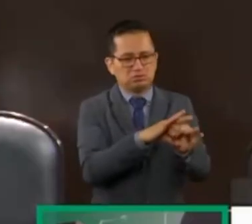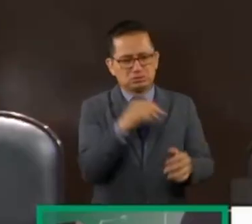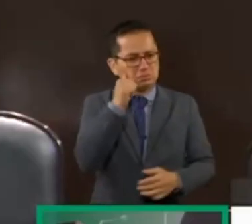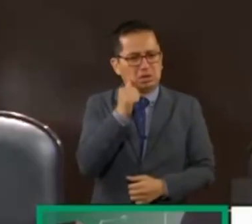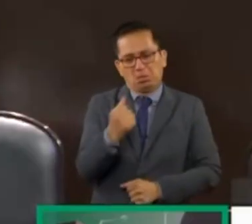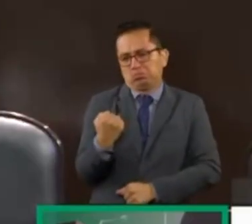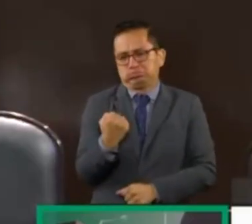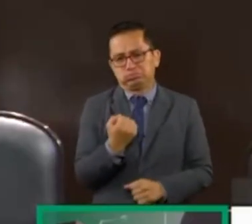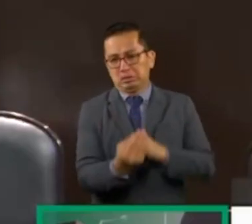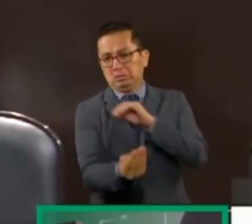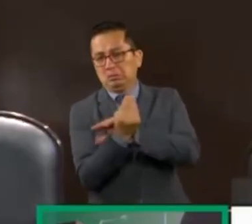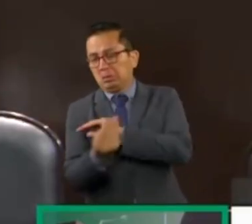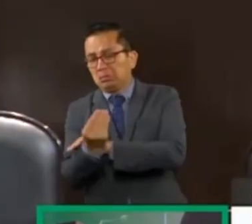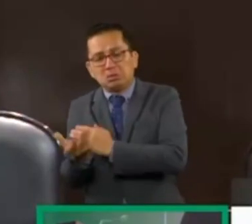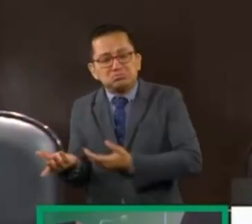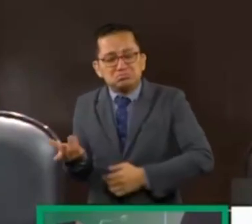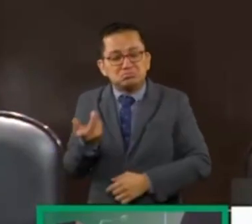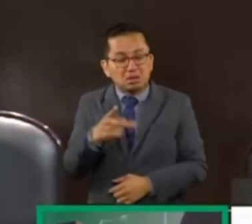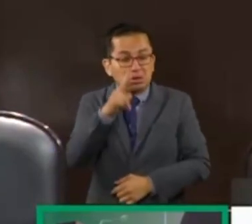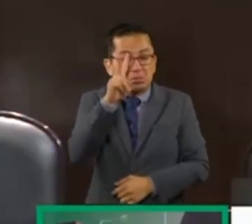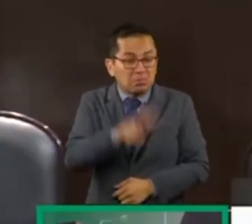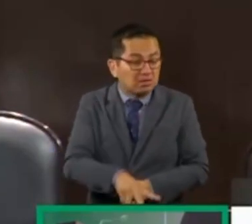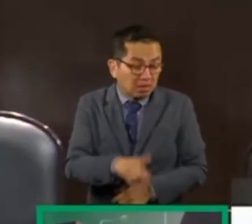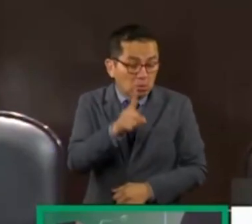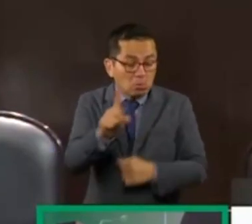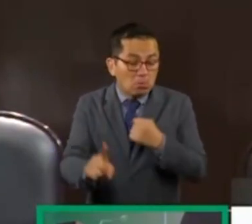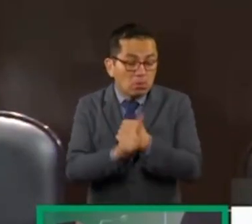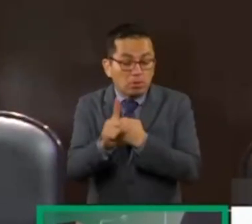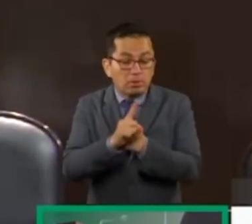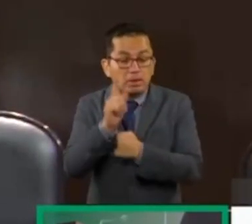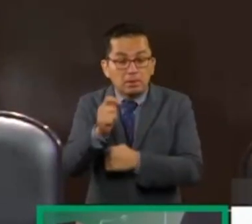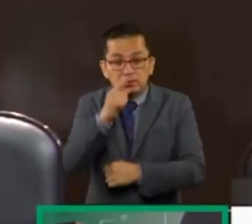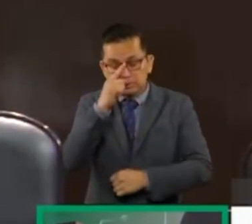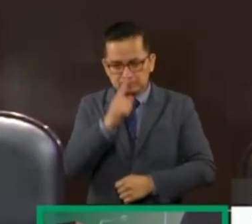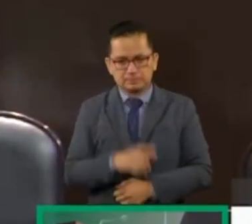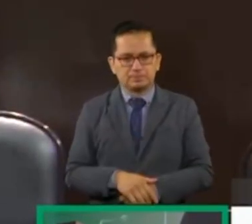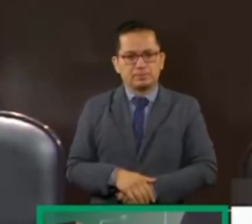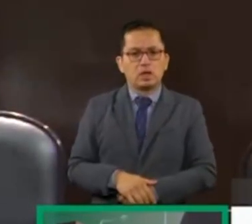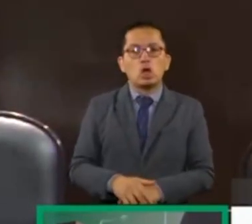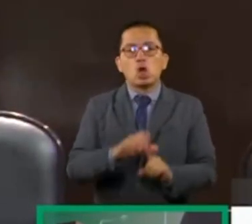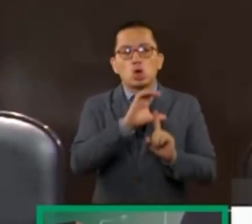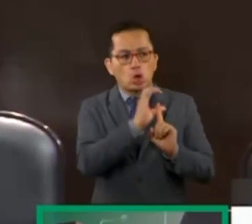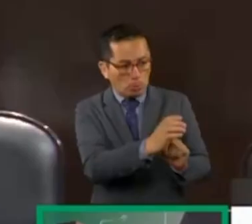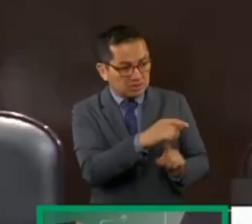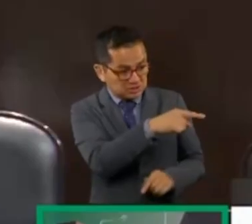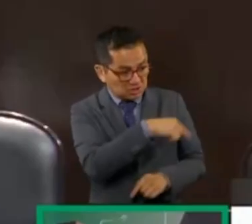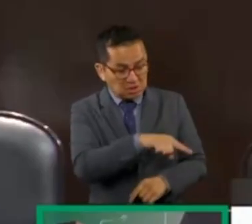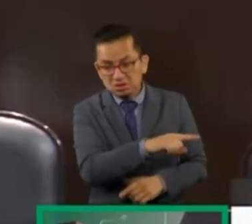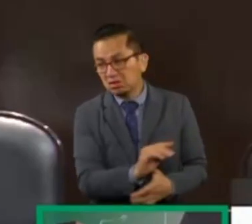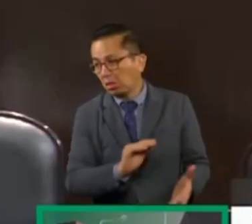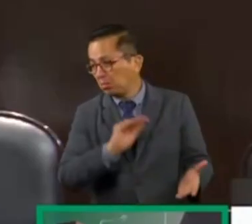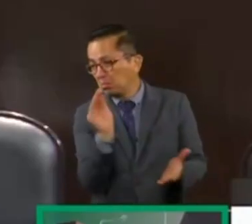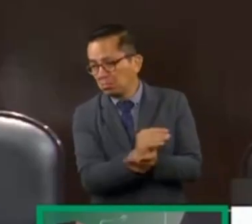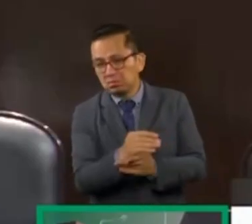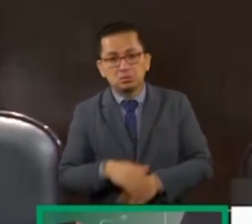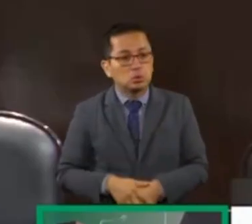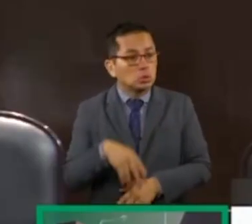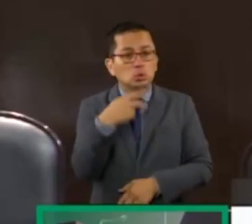ignoraron a ustedes, compañeros y compañeras, a ustedes, a los de la comisión, a sus propias